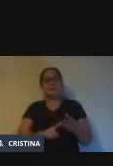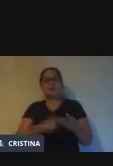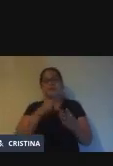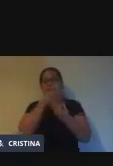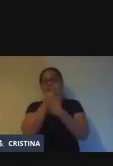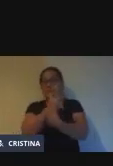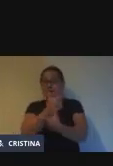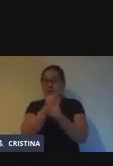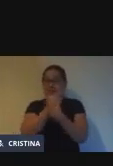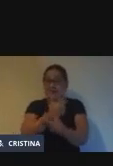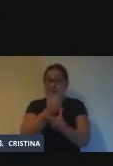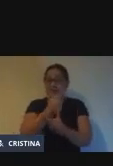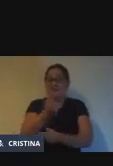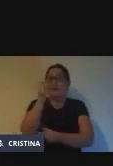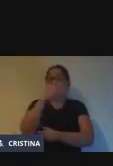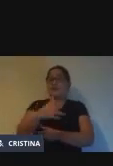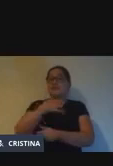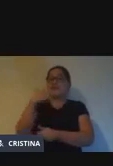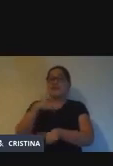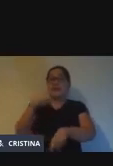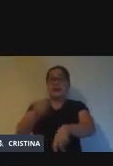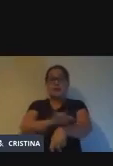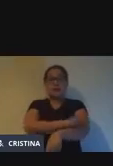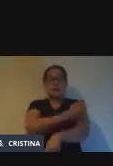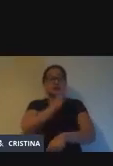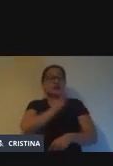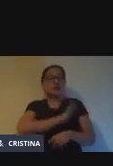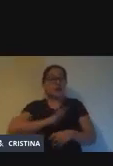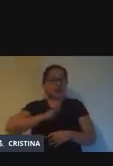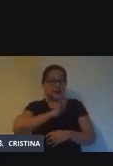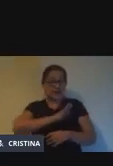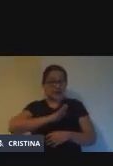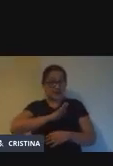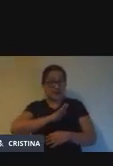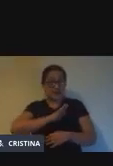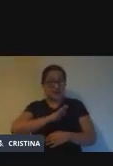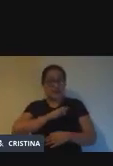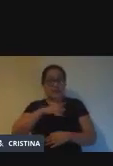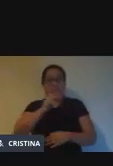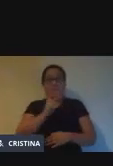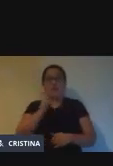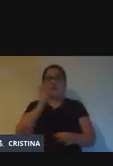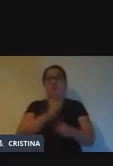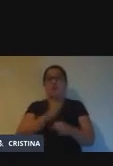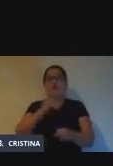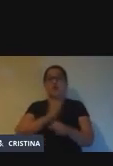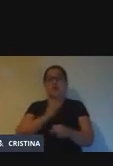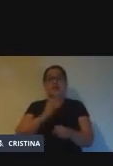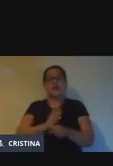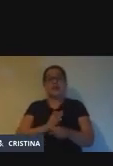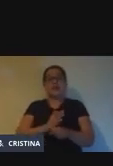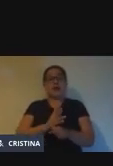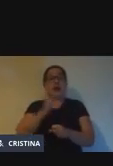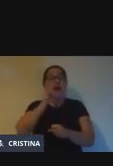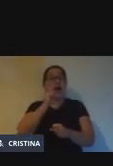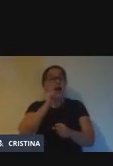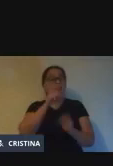un sentimiento que genera una emoción de felicidad. Sin embargo, en este momento vamos a empatar las